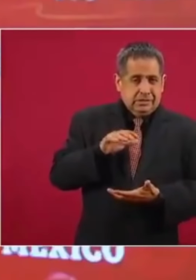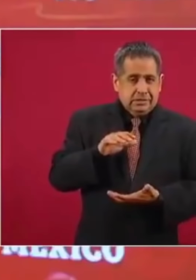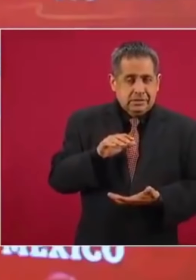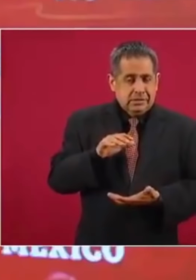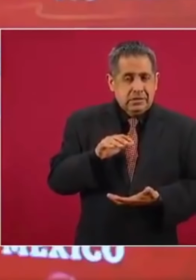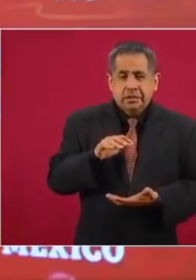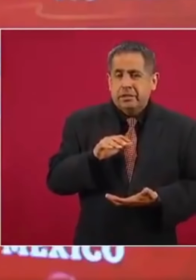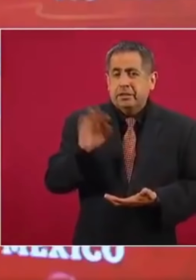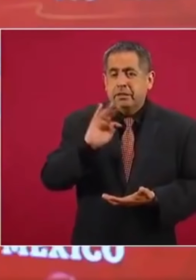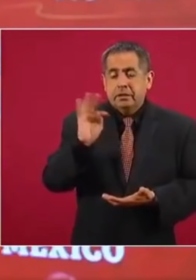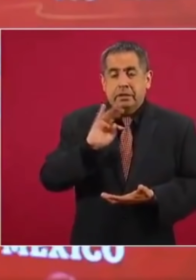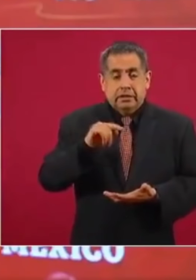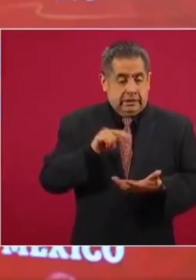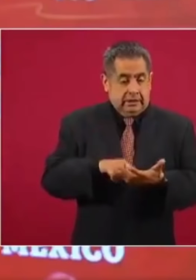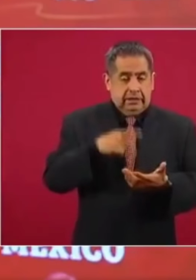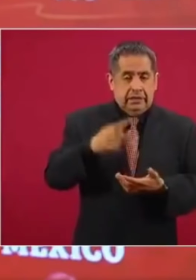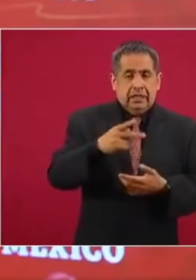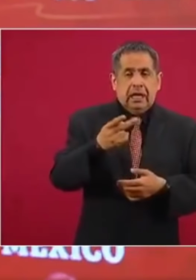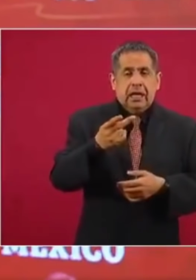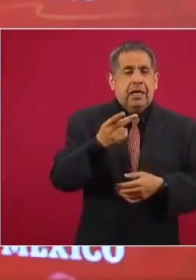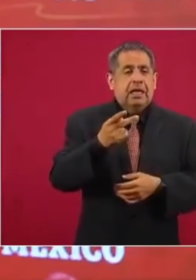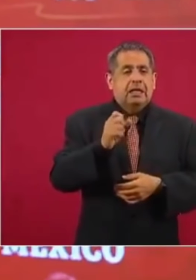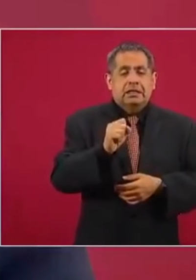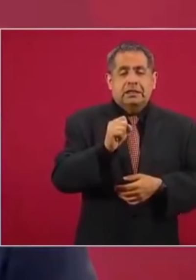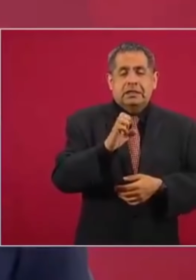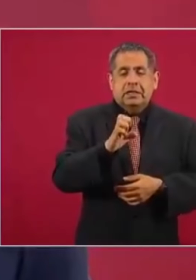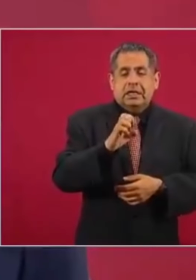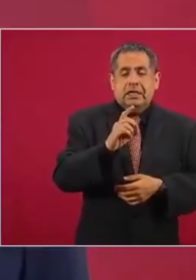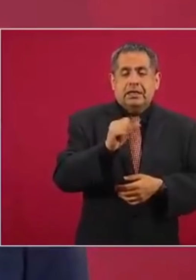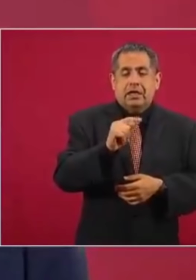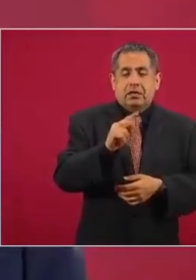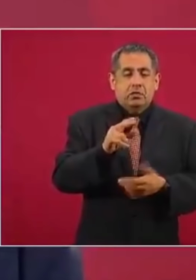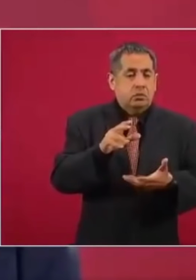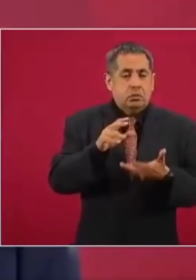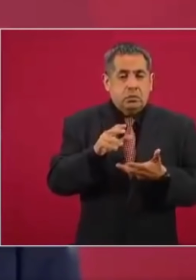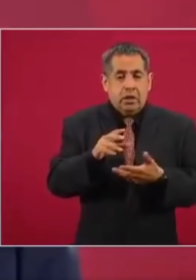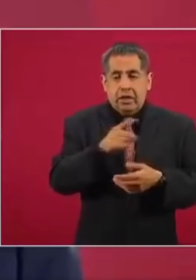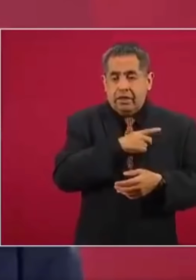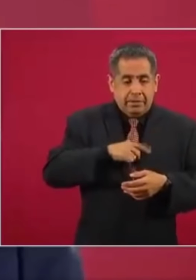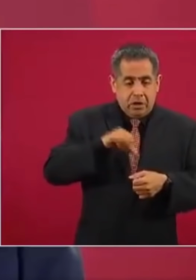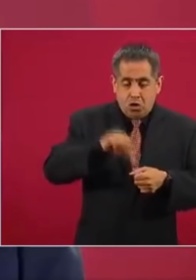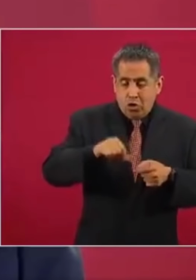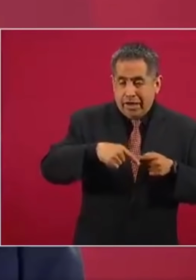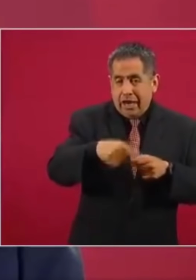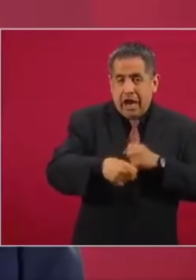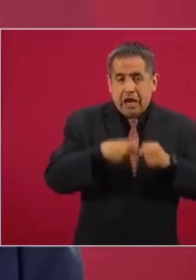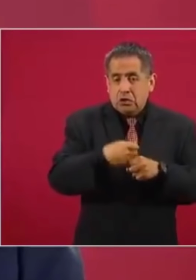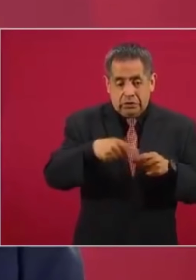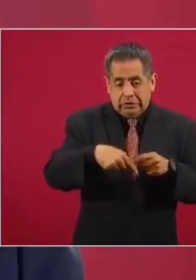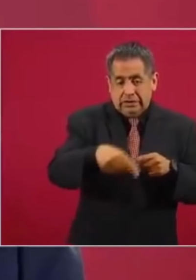de la secretaria de desarrollo urbano se tiene que ejercer en el periodo presupuestal